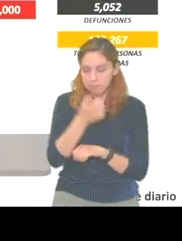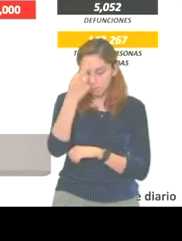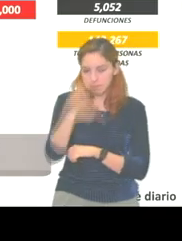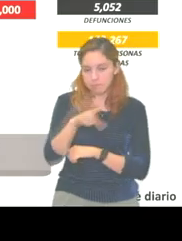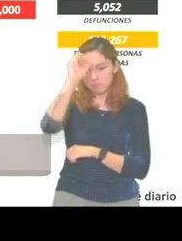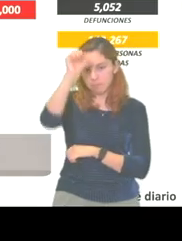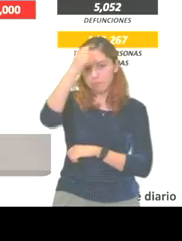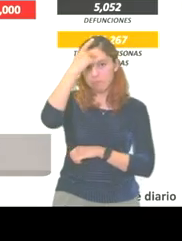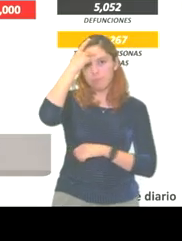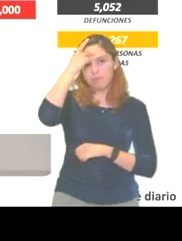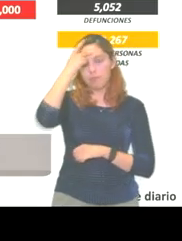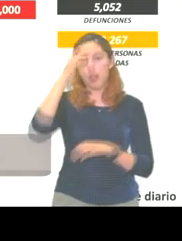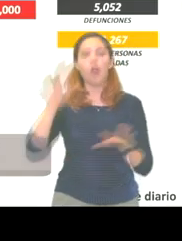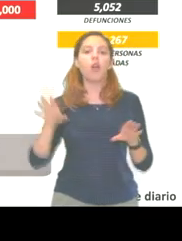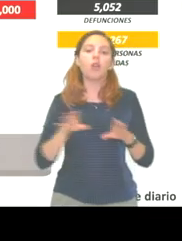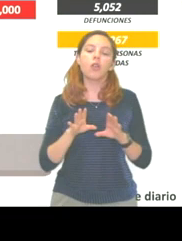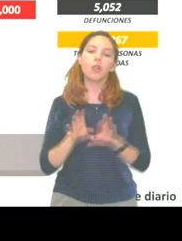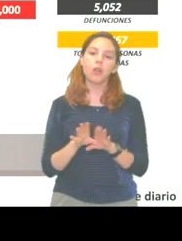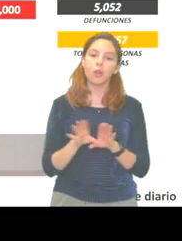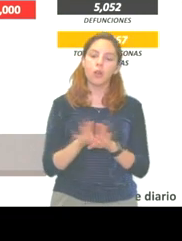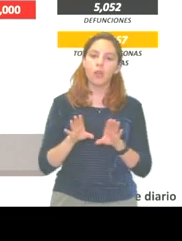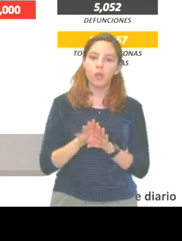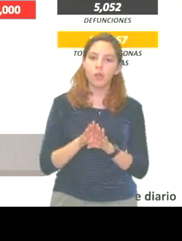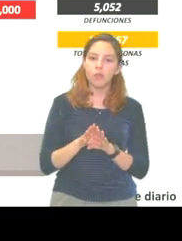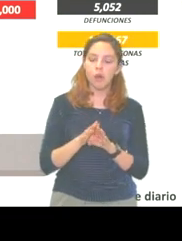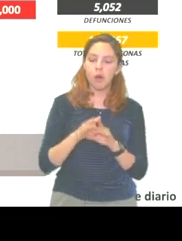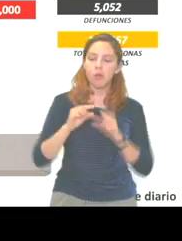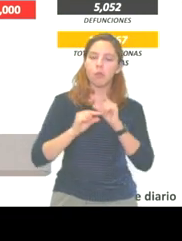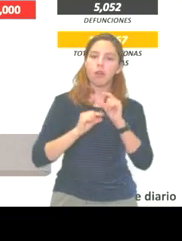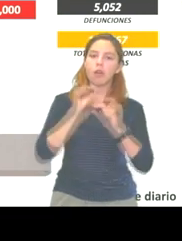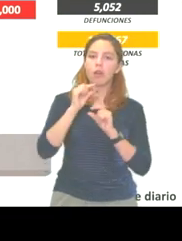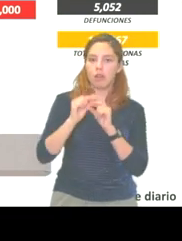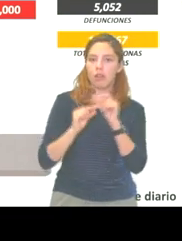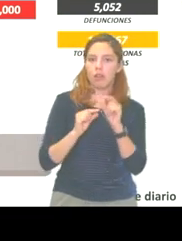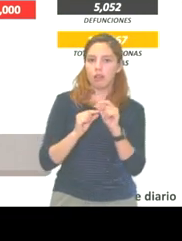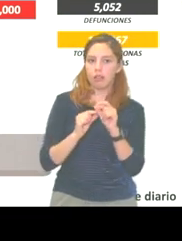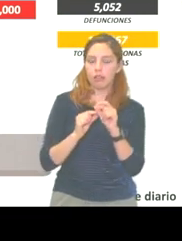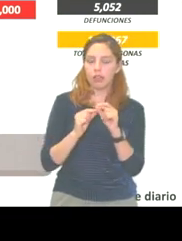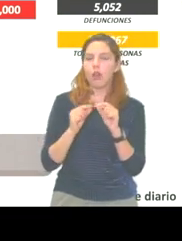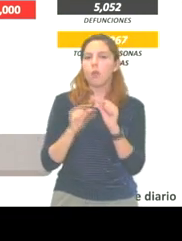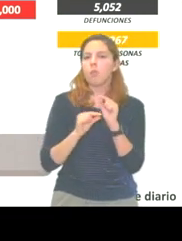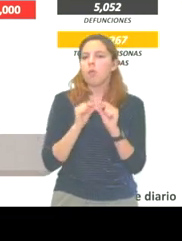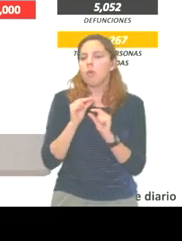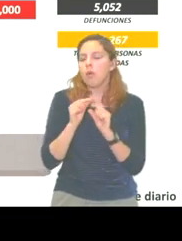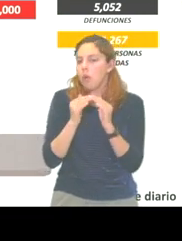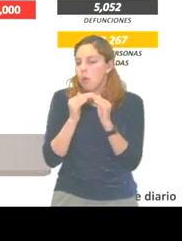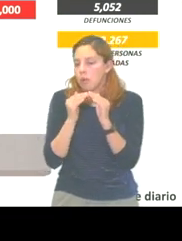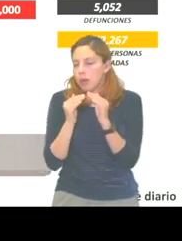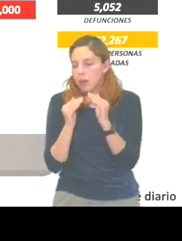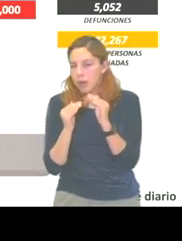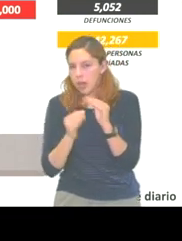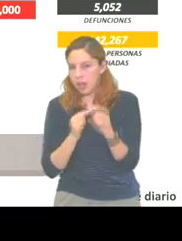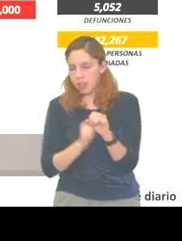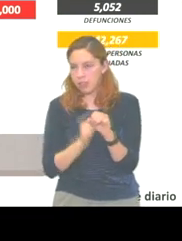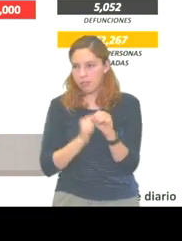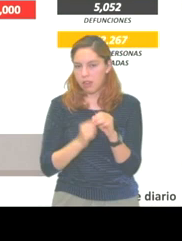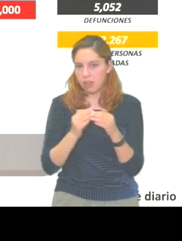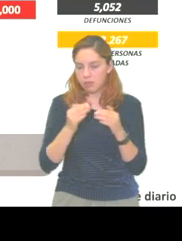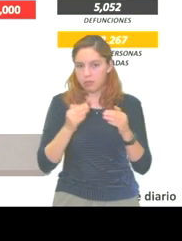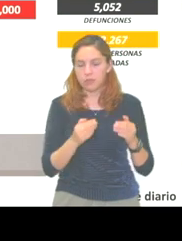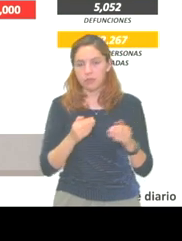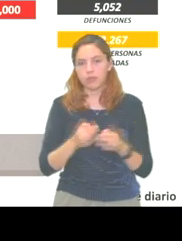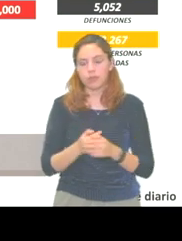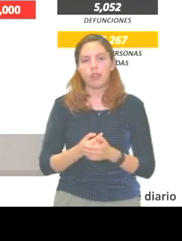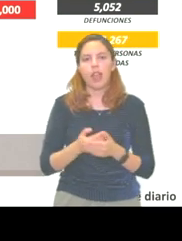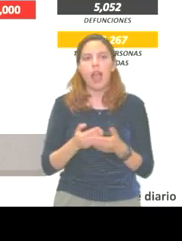Hemos visto cómo hemos estado también con esta tendencia a la baja de casos. Recordemos que todavía hace un par de semanas estábamos